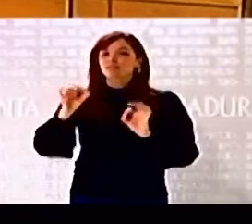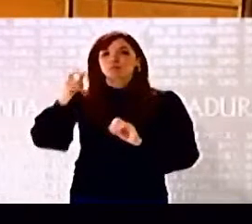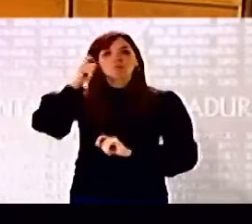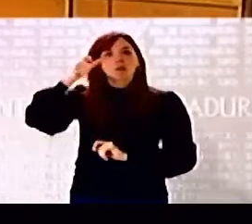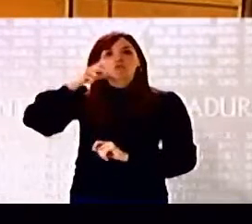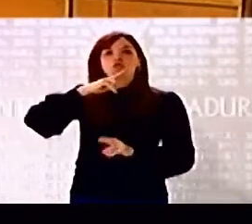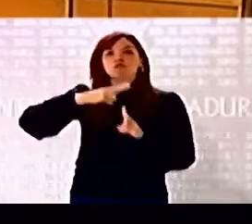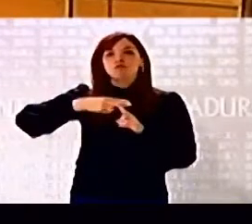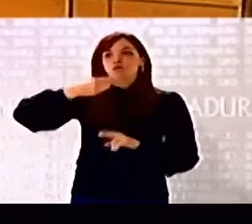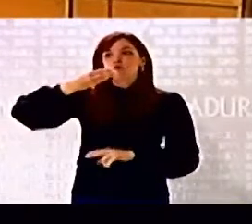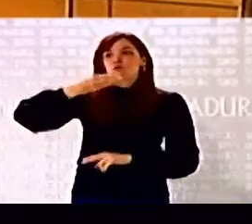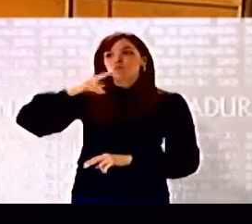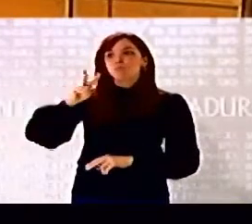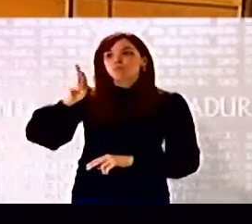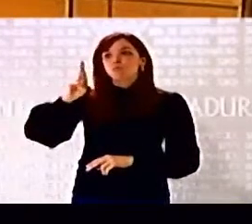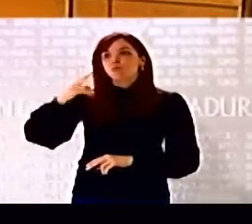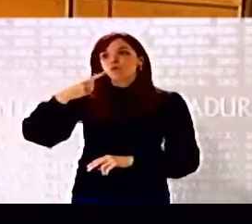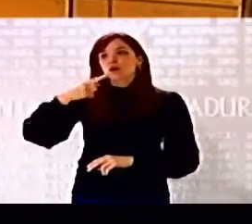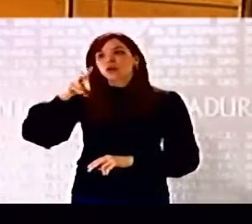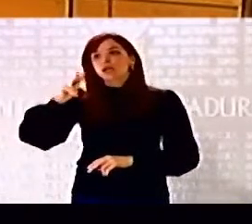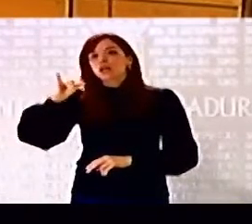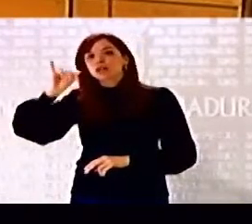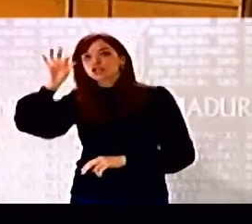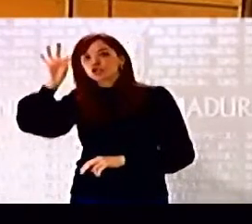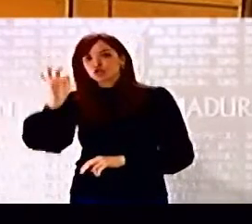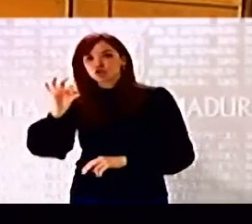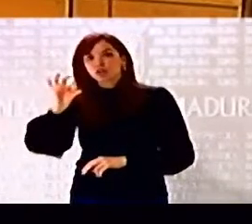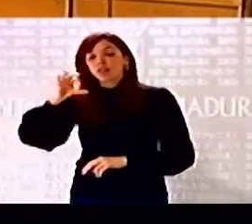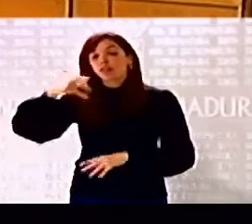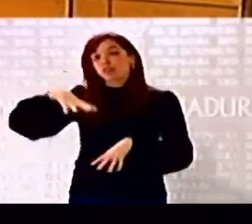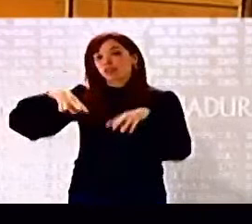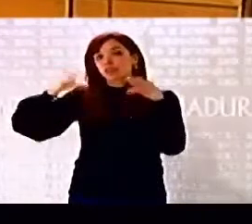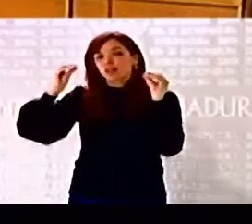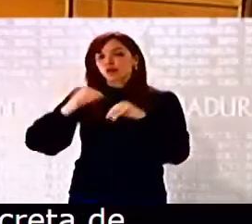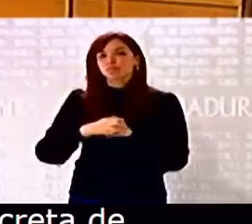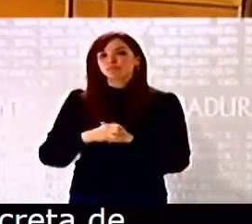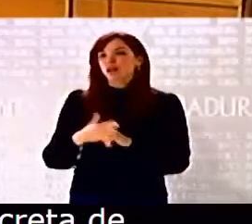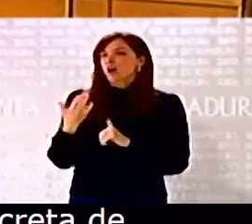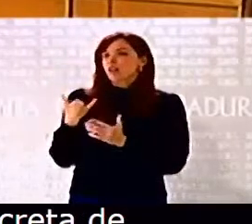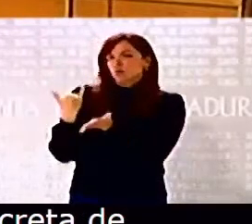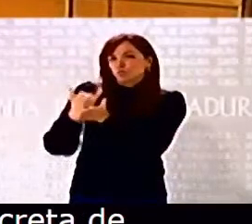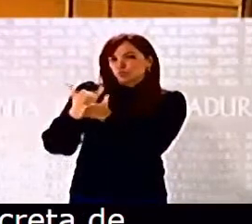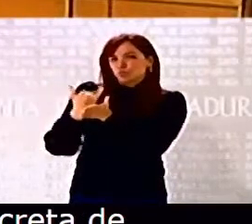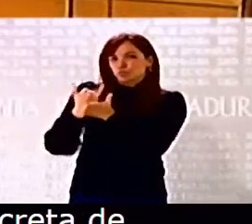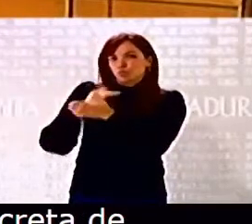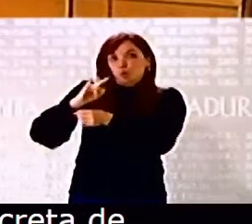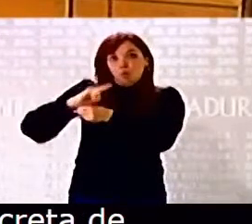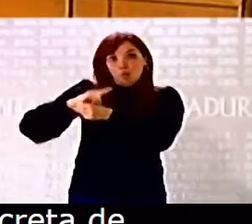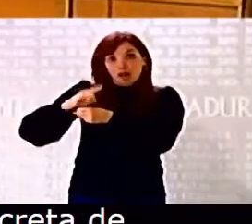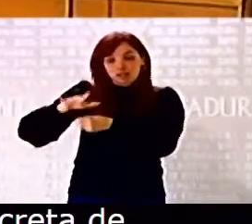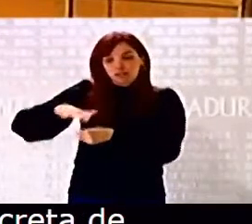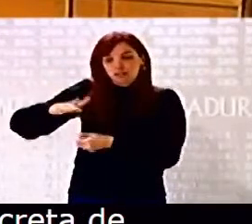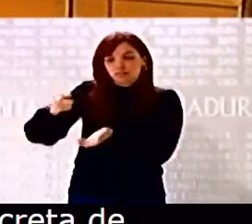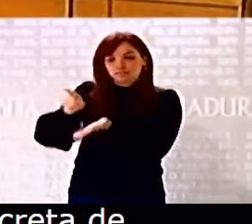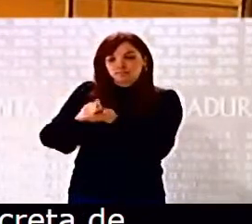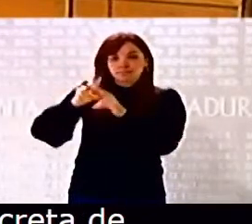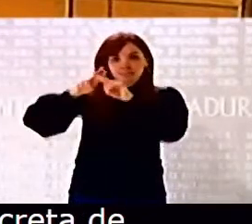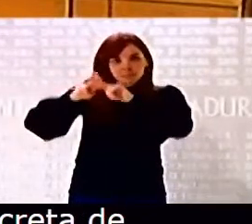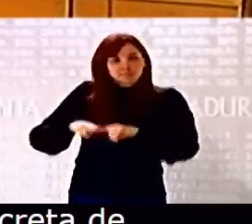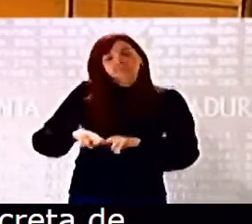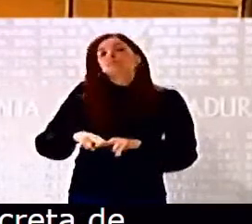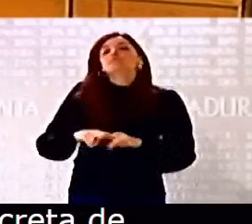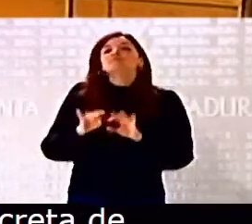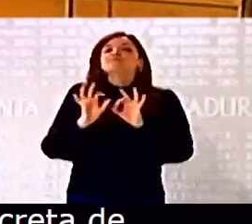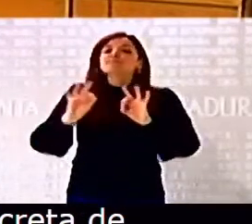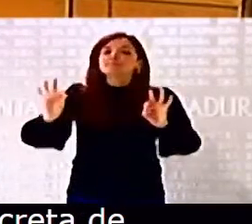Cerro. Ayer se han vuelto a realizar muchas pruebas el lunes en el municipio, especialmente